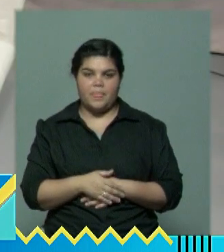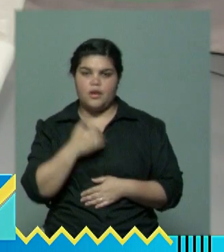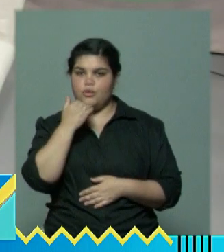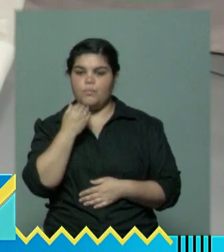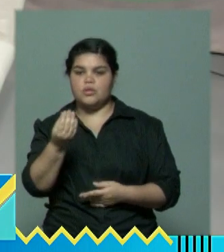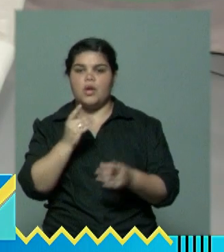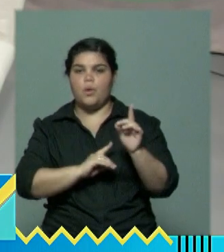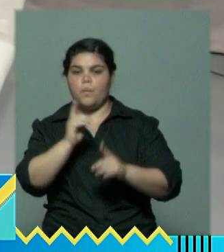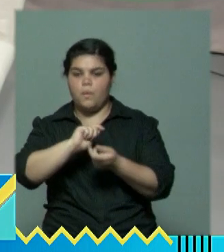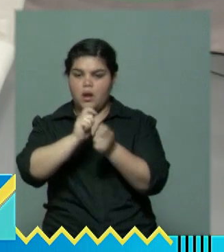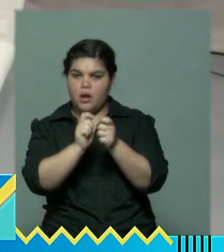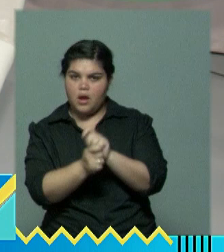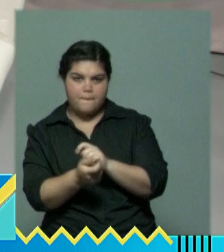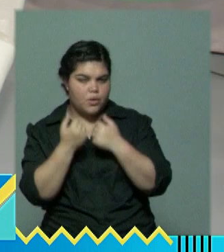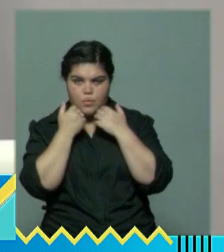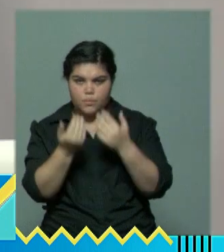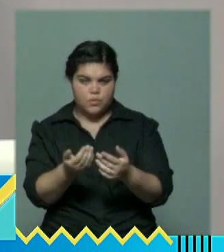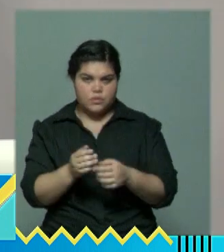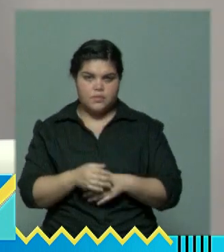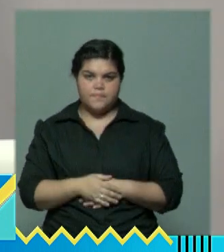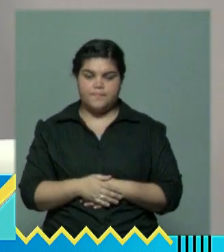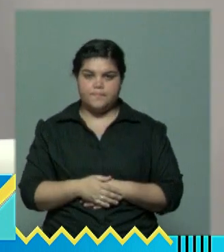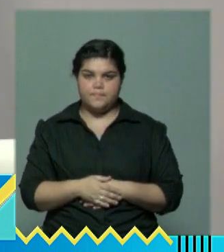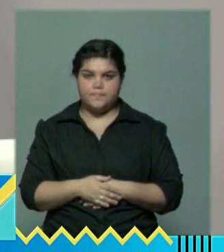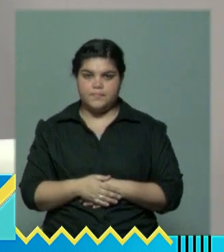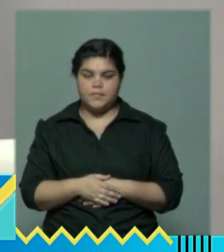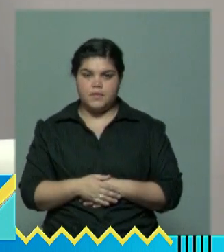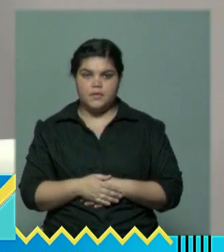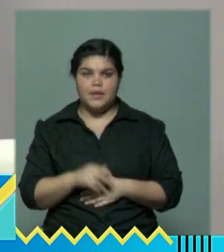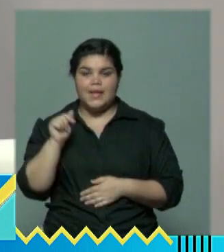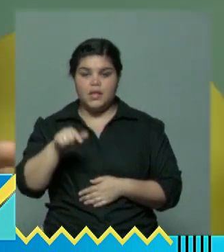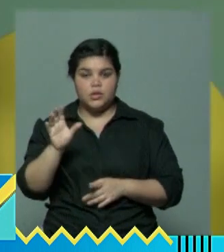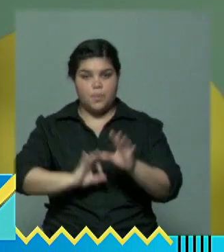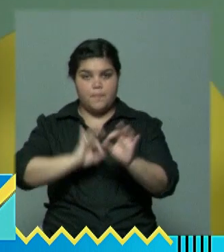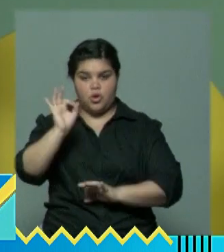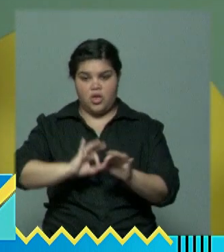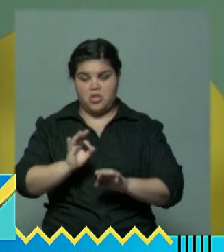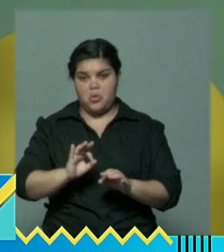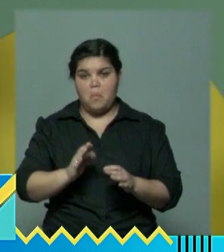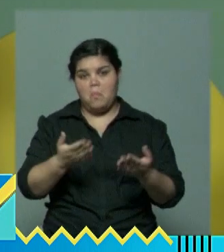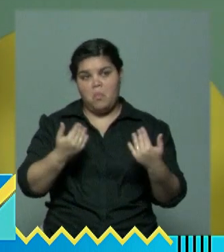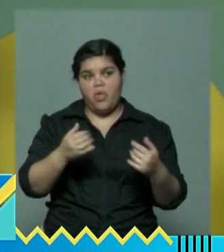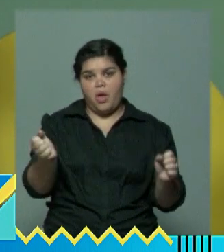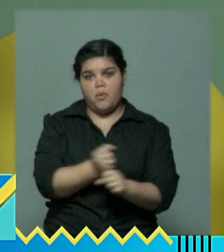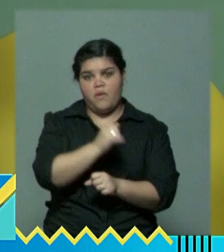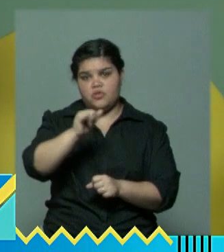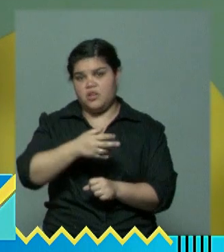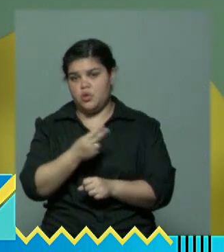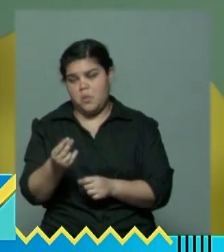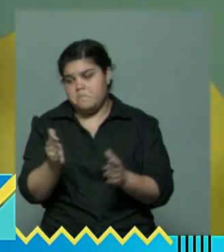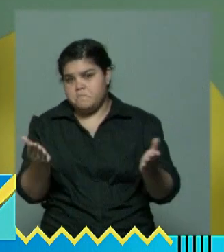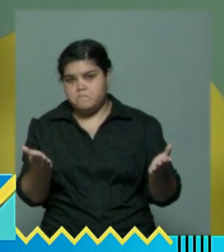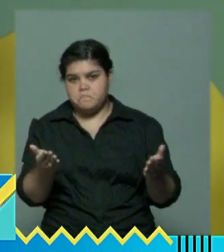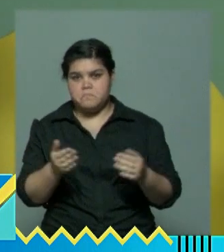modificación que pueda haber en la ley. Claro. Si salga o no, porque obviamente es un proyecto, puede o no salir aprobado,